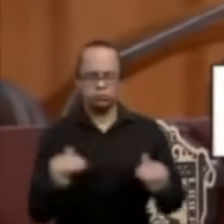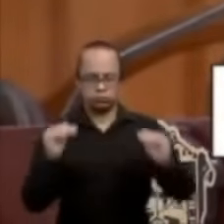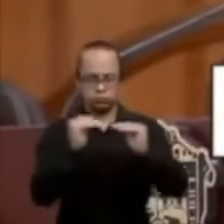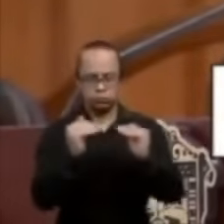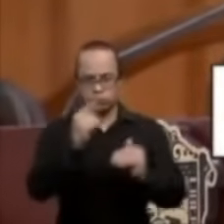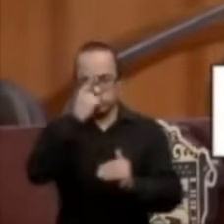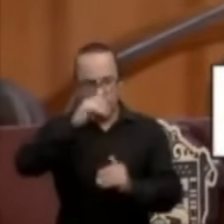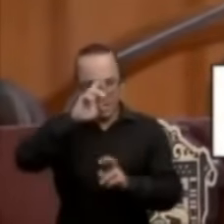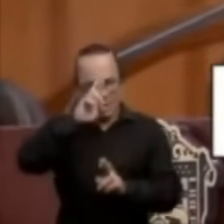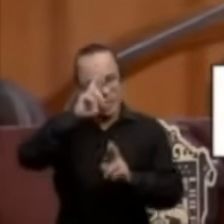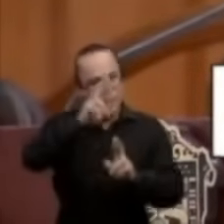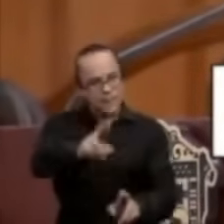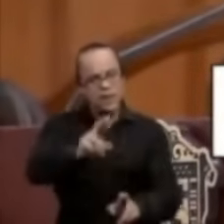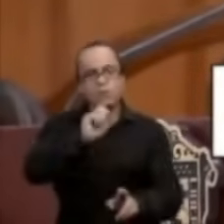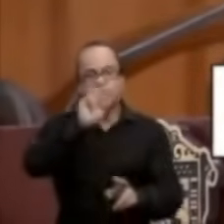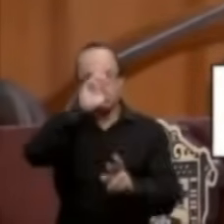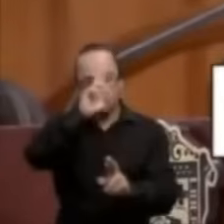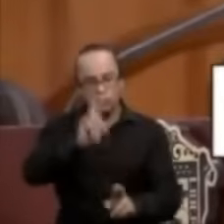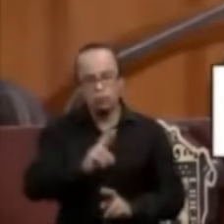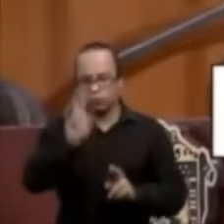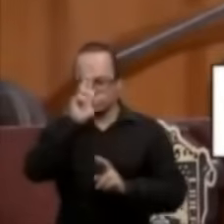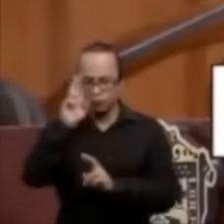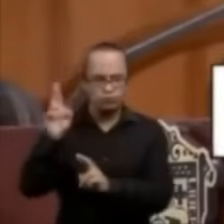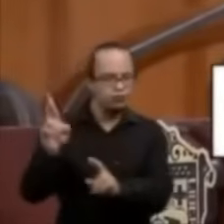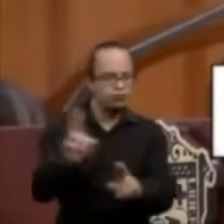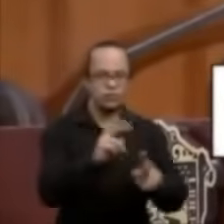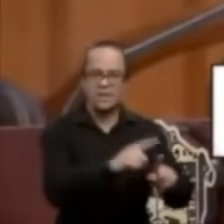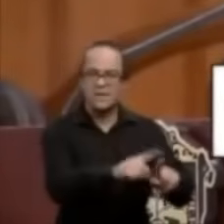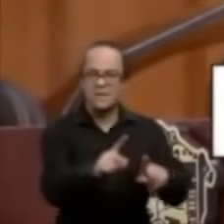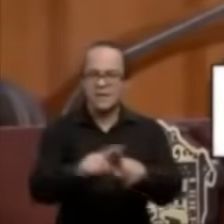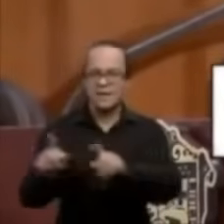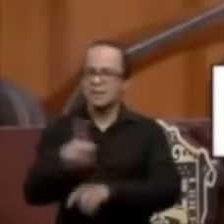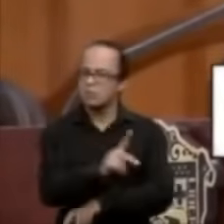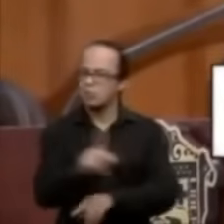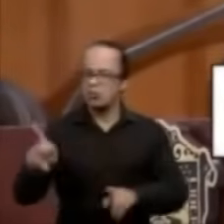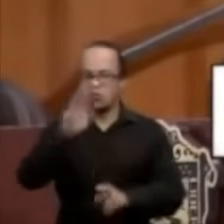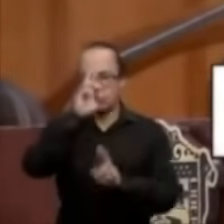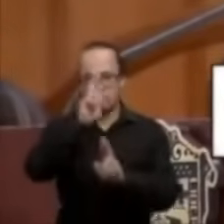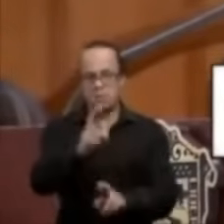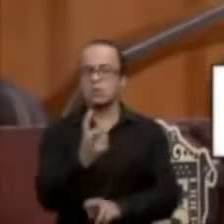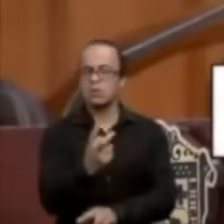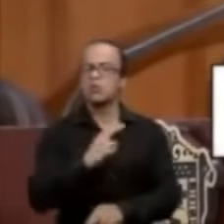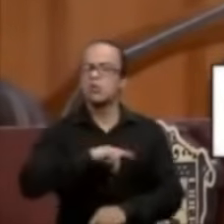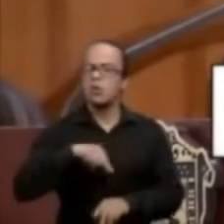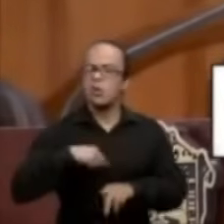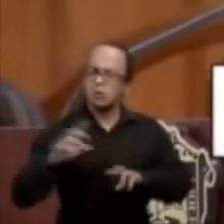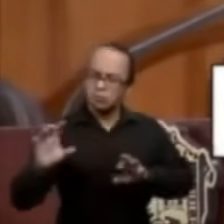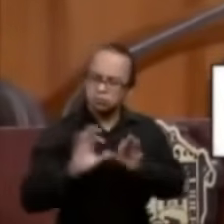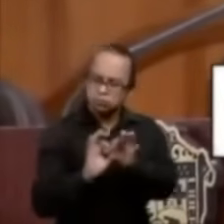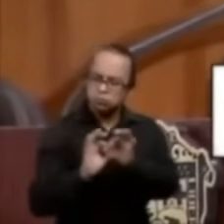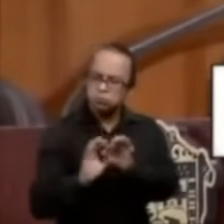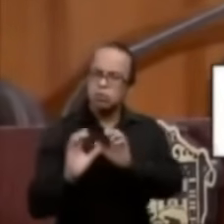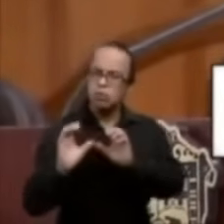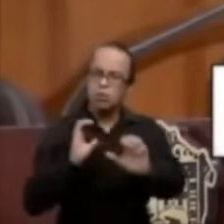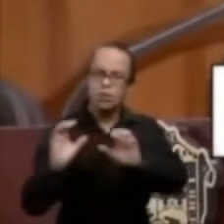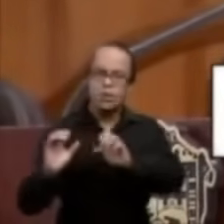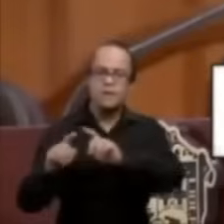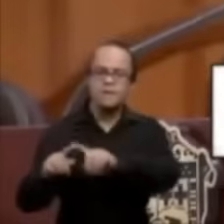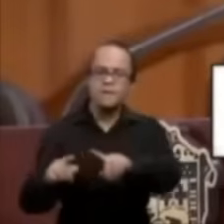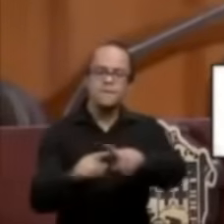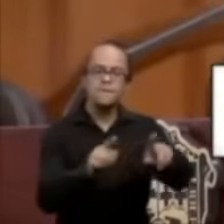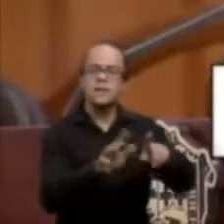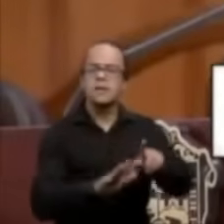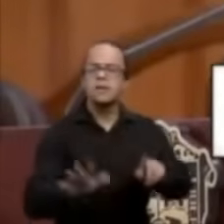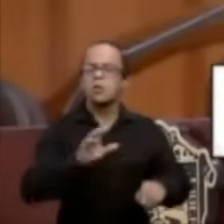de respeto a la pluralidad. Estaré en estrecha y permanente comunicación con los distintos poderes